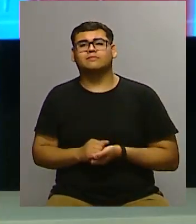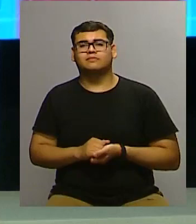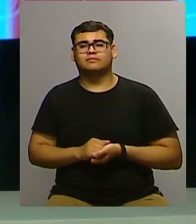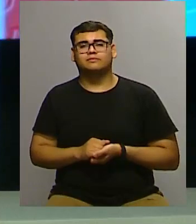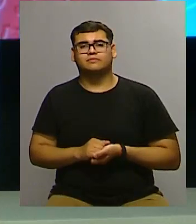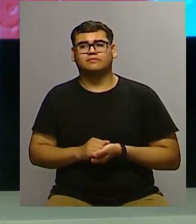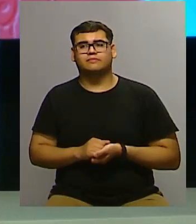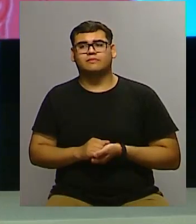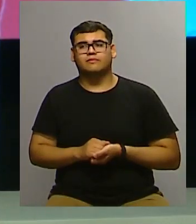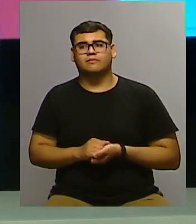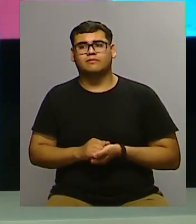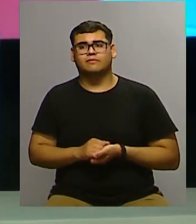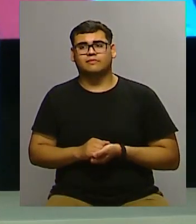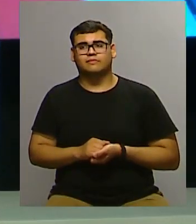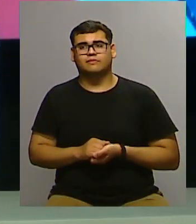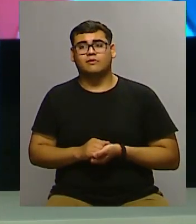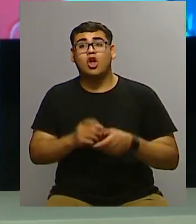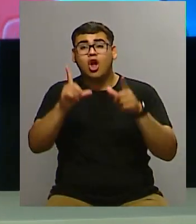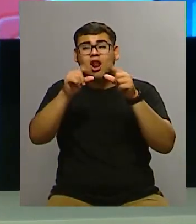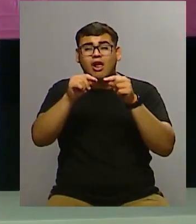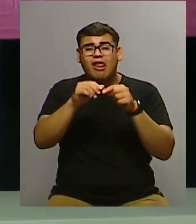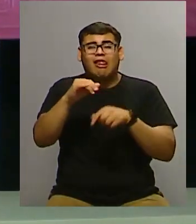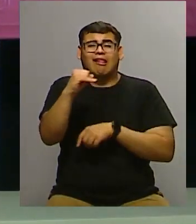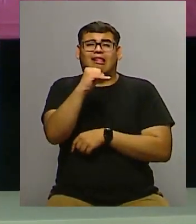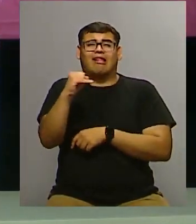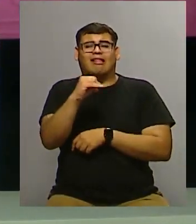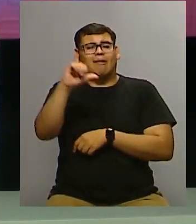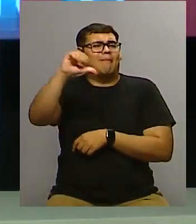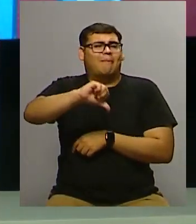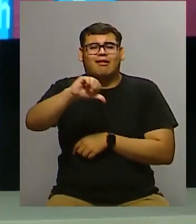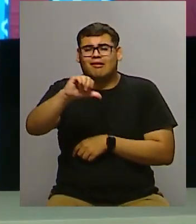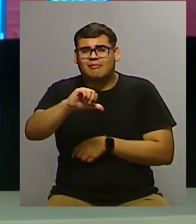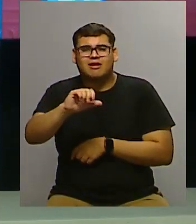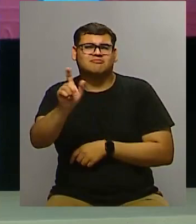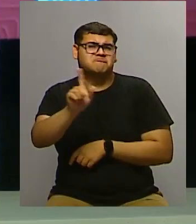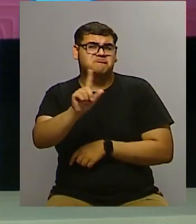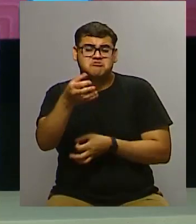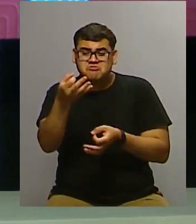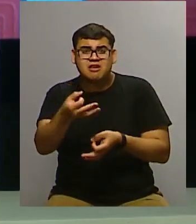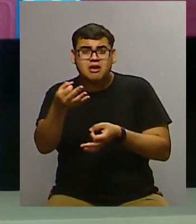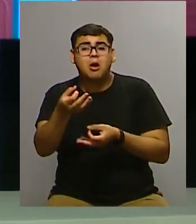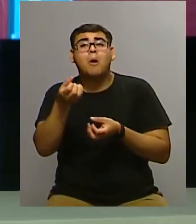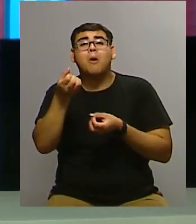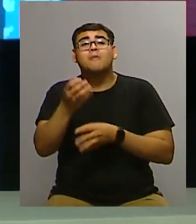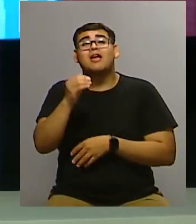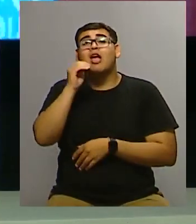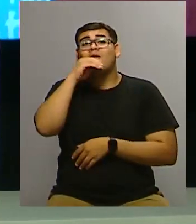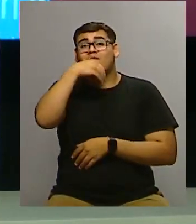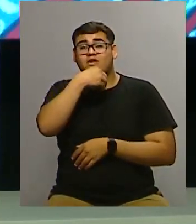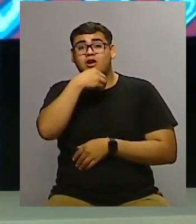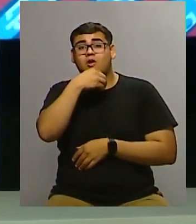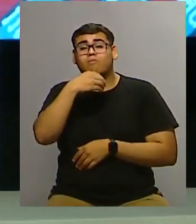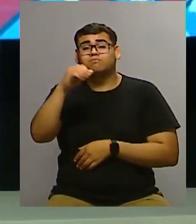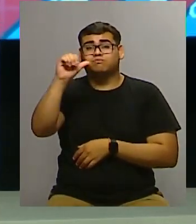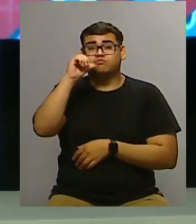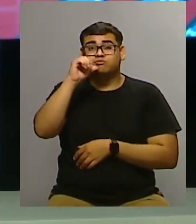Sin embargo, los números no son malos para el sector, porque el consumo de vino en el mundo no es que esté creciendo